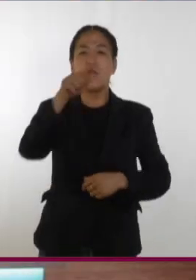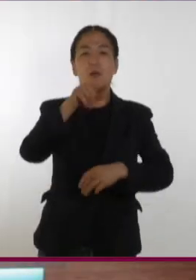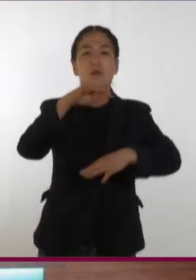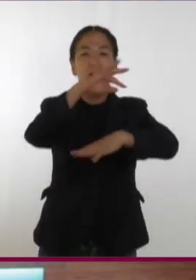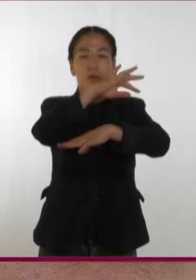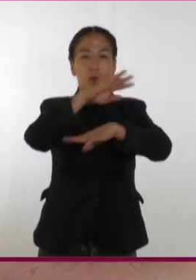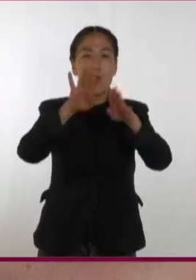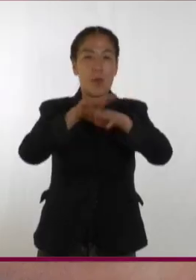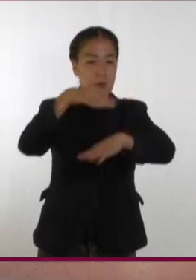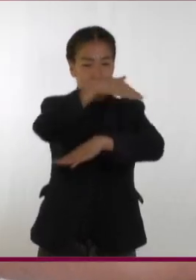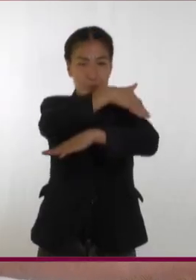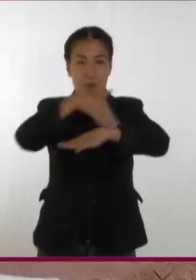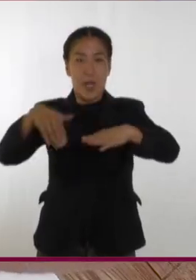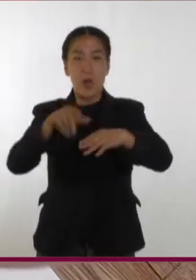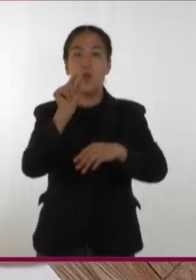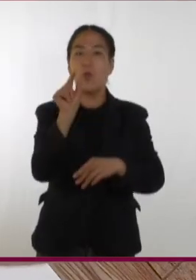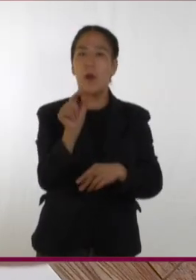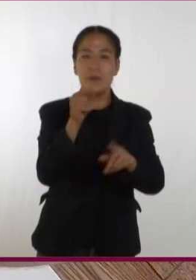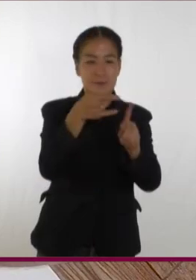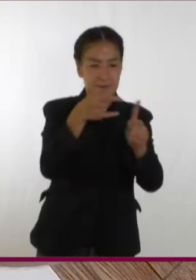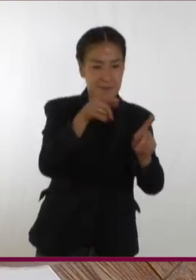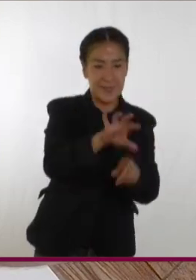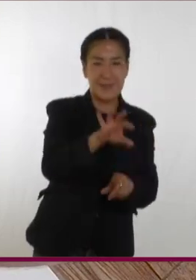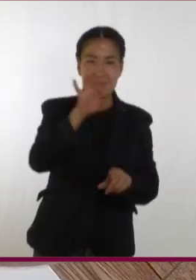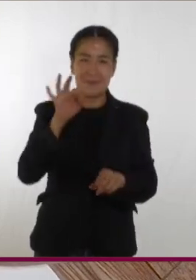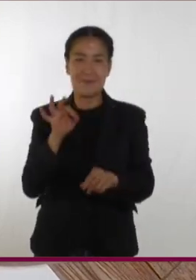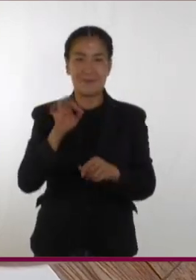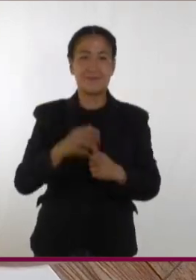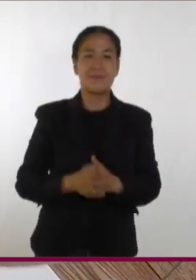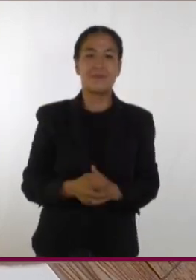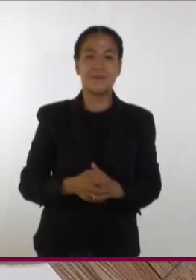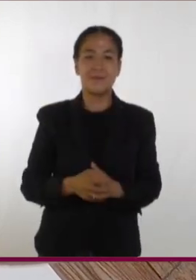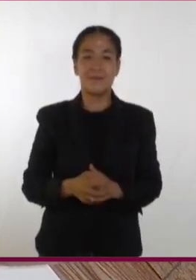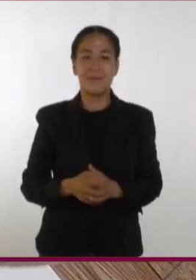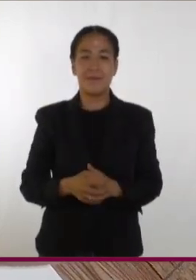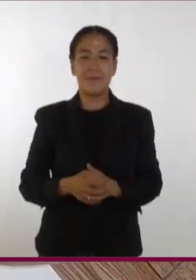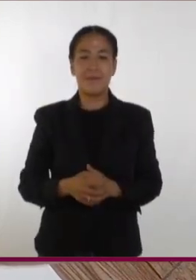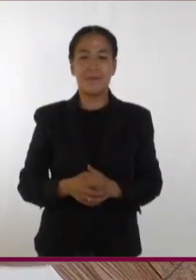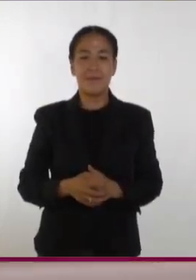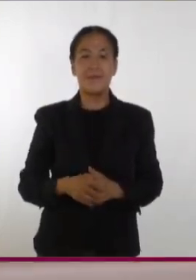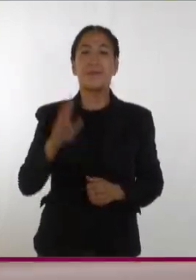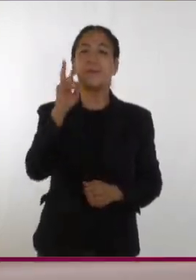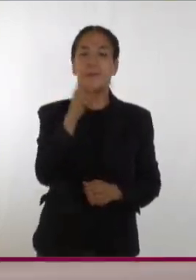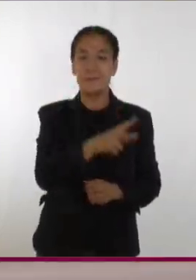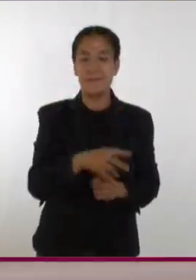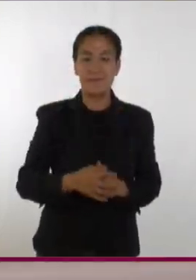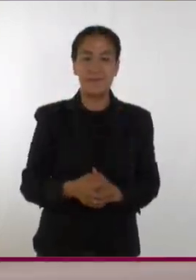Finalmente, cortamos el cuadrito que vamos a extraer de la tableta. A